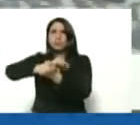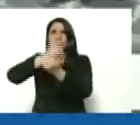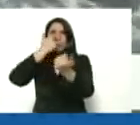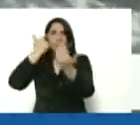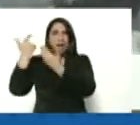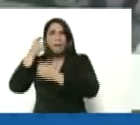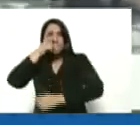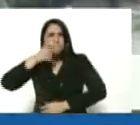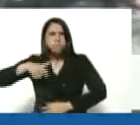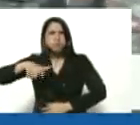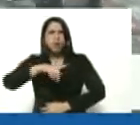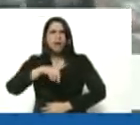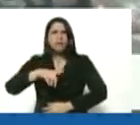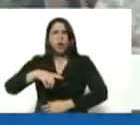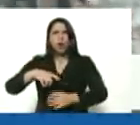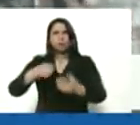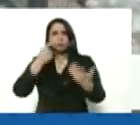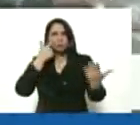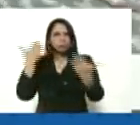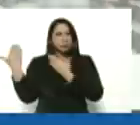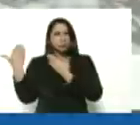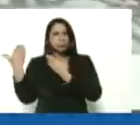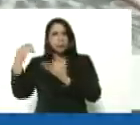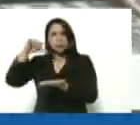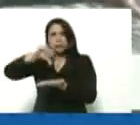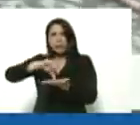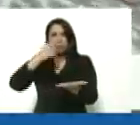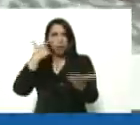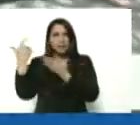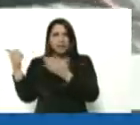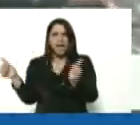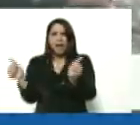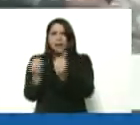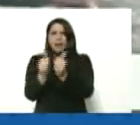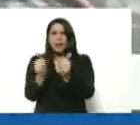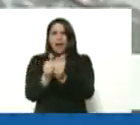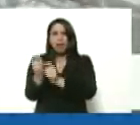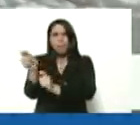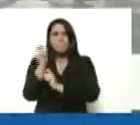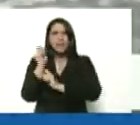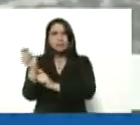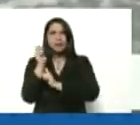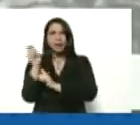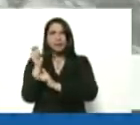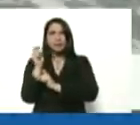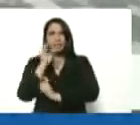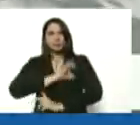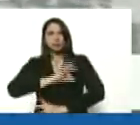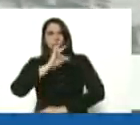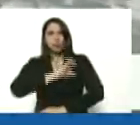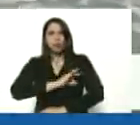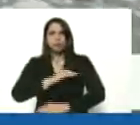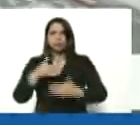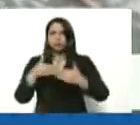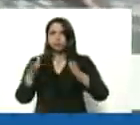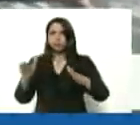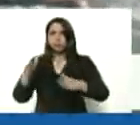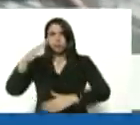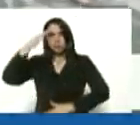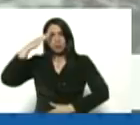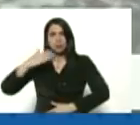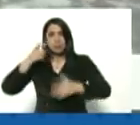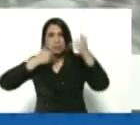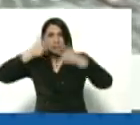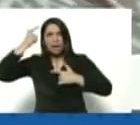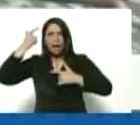el pueblo los colocó en el centro allí, al lado de la pescadería socialista inaugurada por el comandante